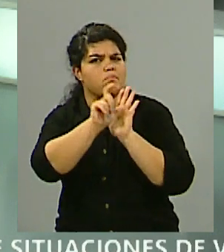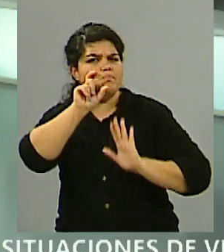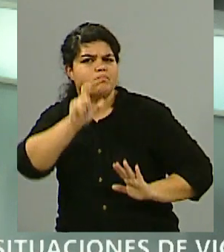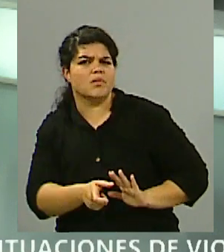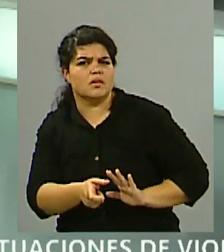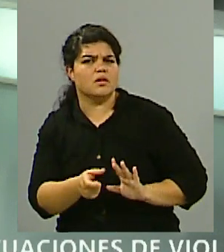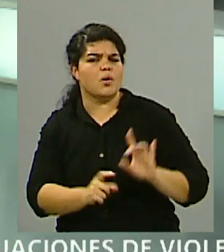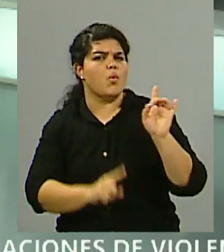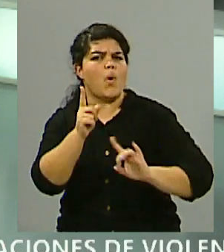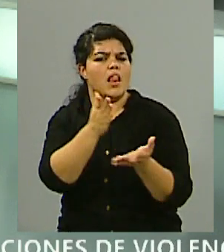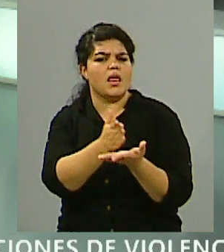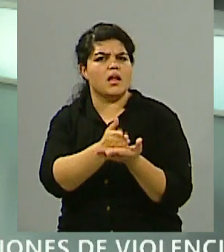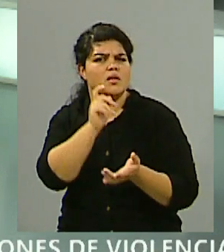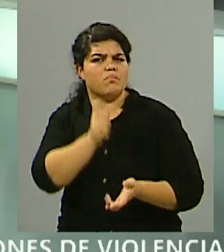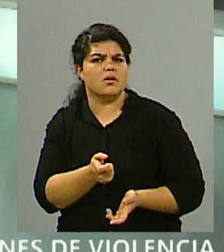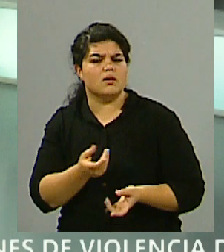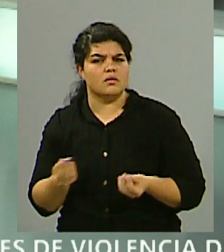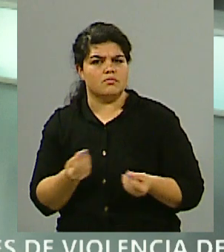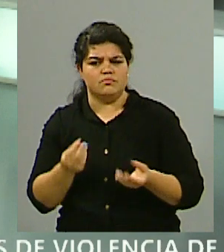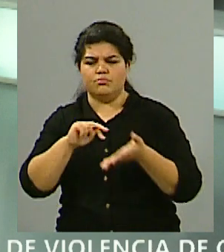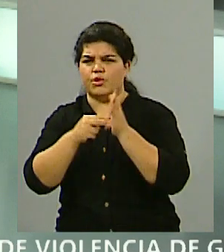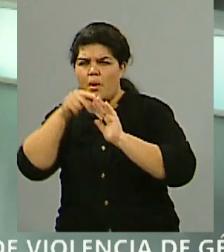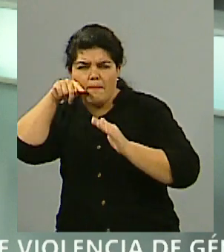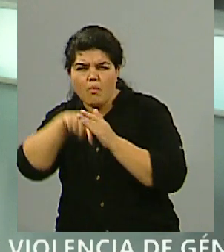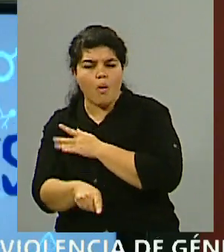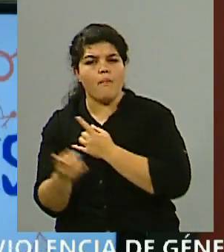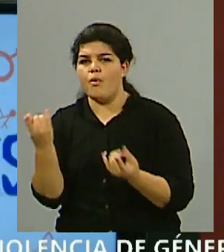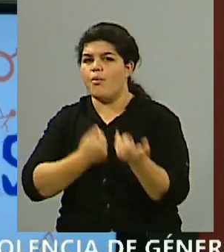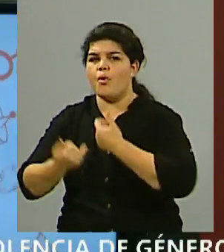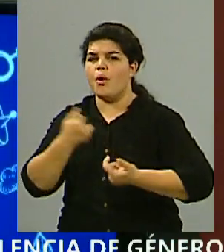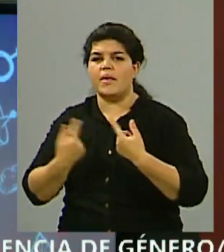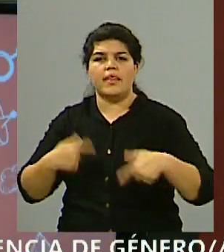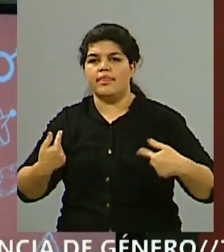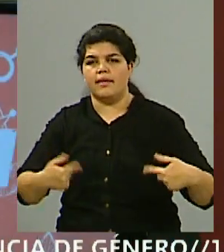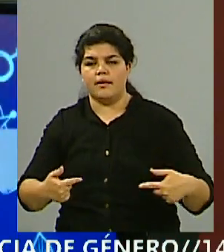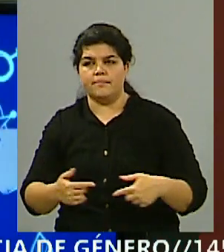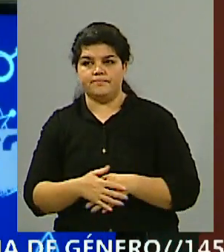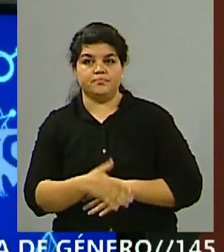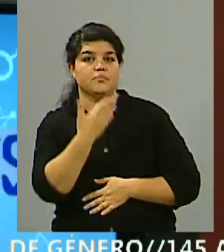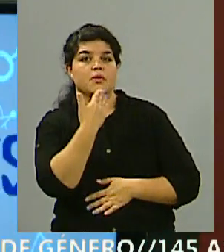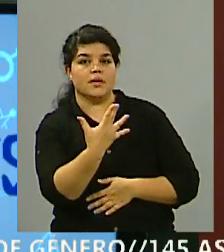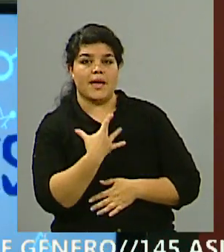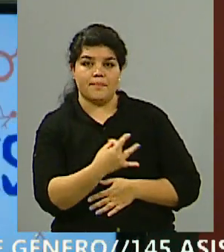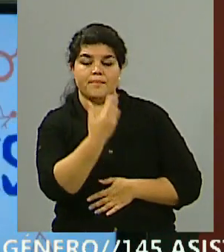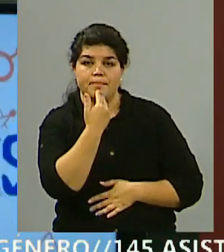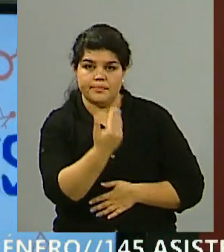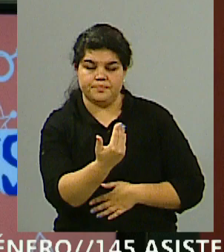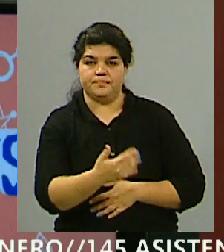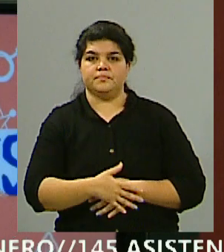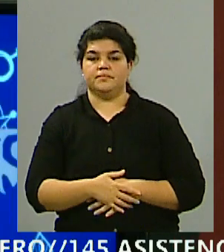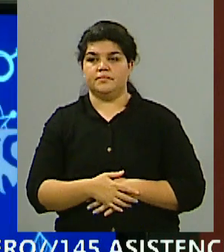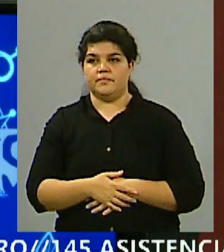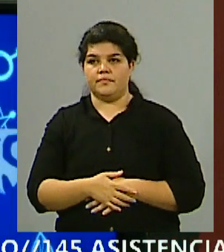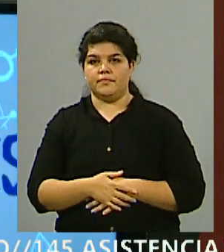y cuál es la problemática de fondo. Bueno, muchísimas gracias por la invitación. En